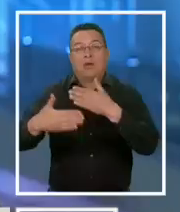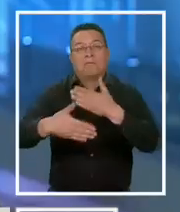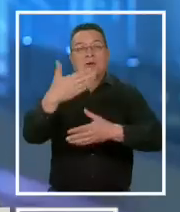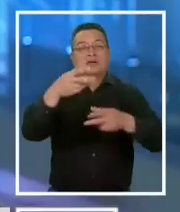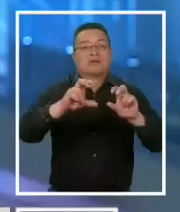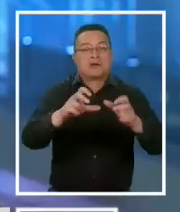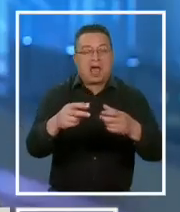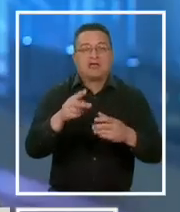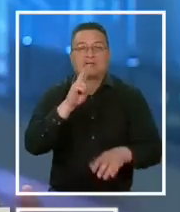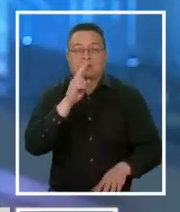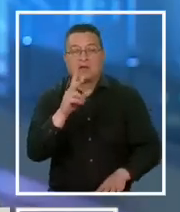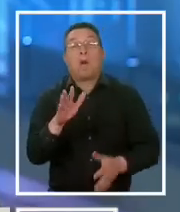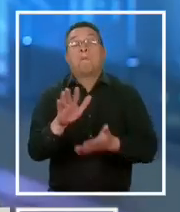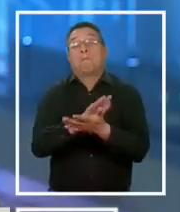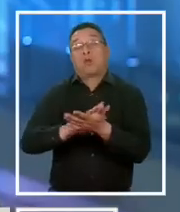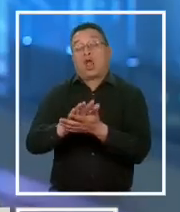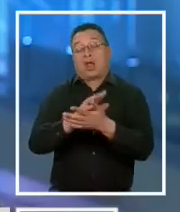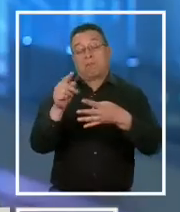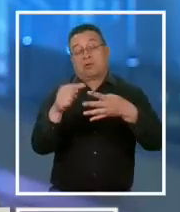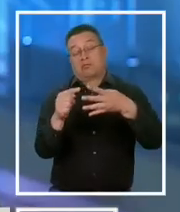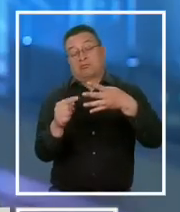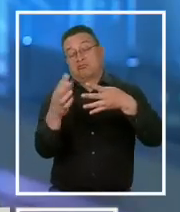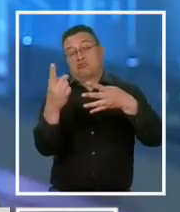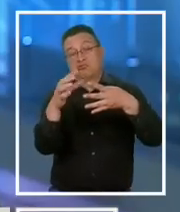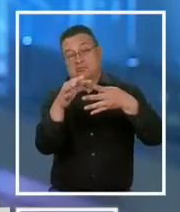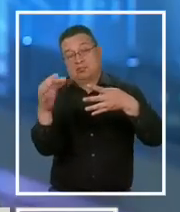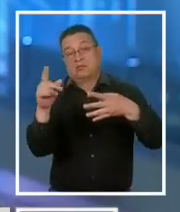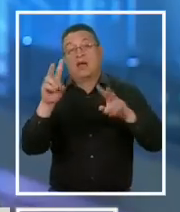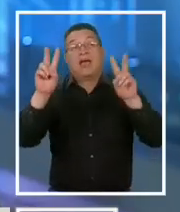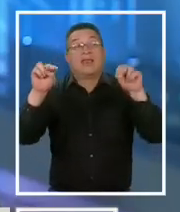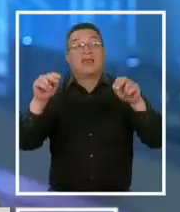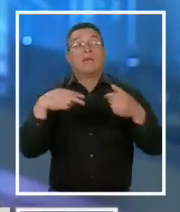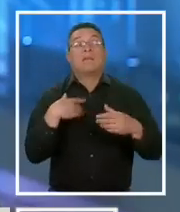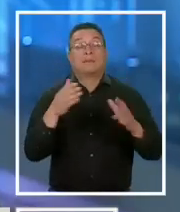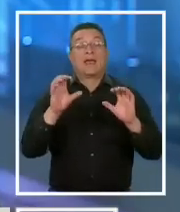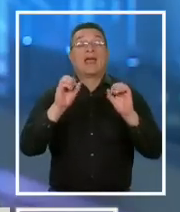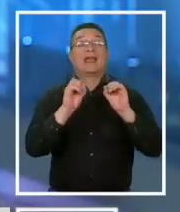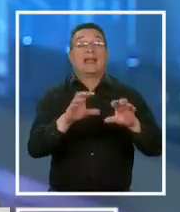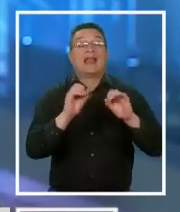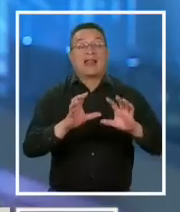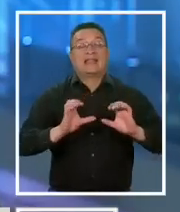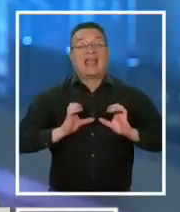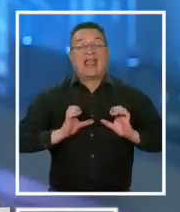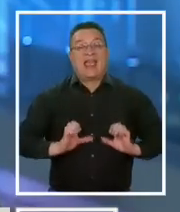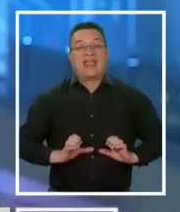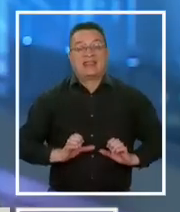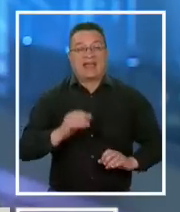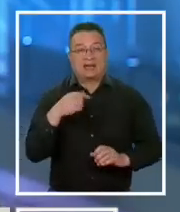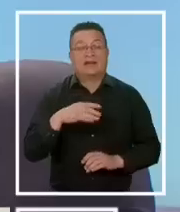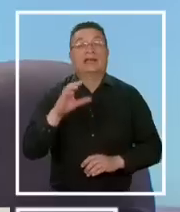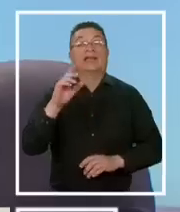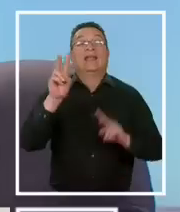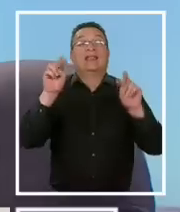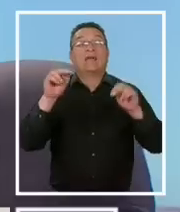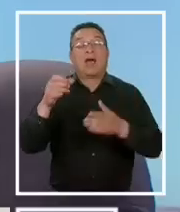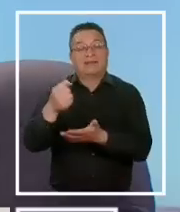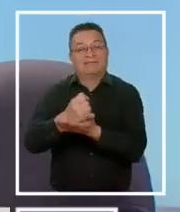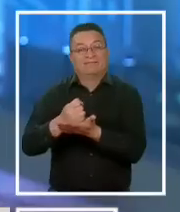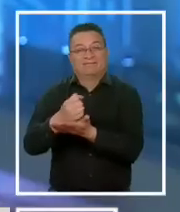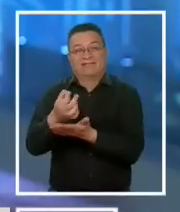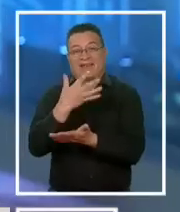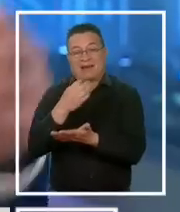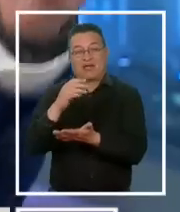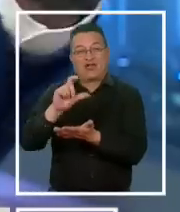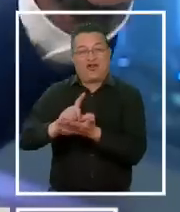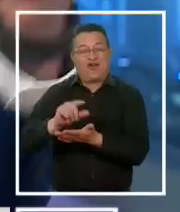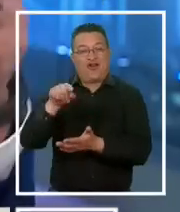como que por ejemplo el tema este de las famosas clases de ética caso el caso farmacias que si